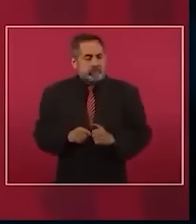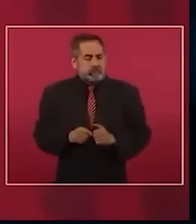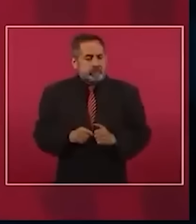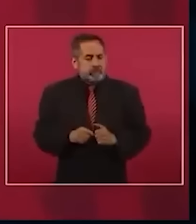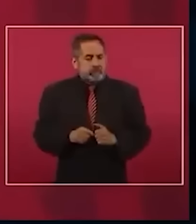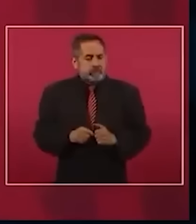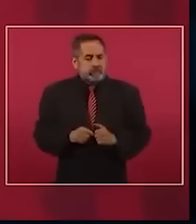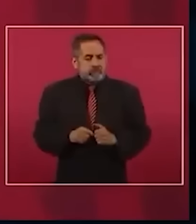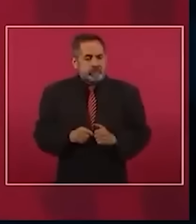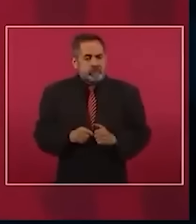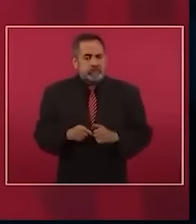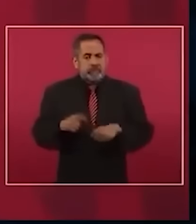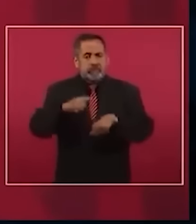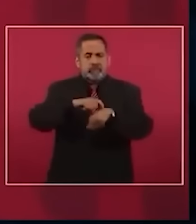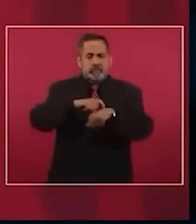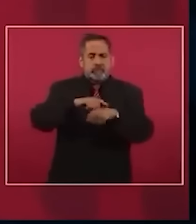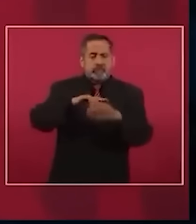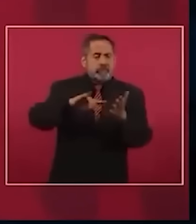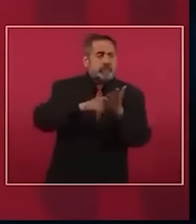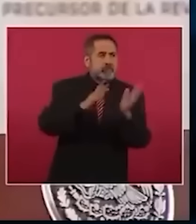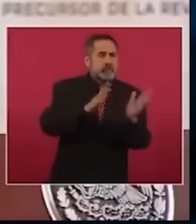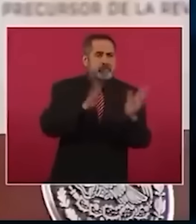el cambio de